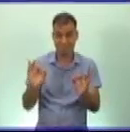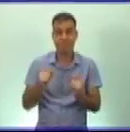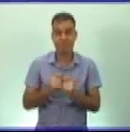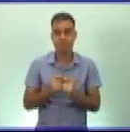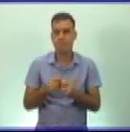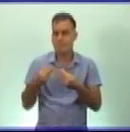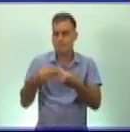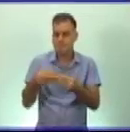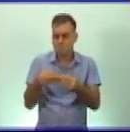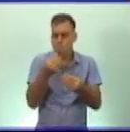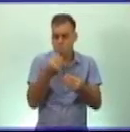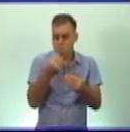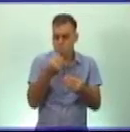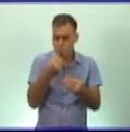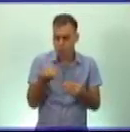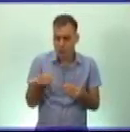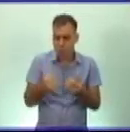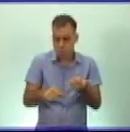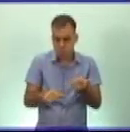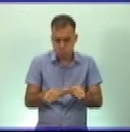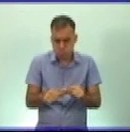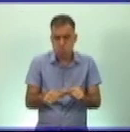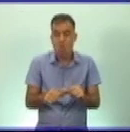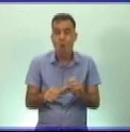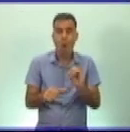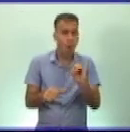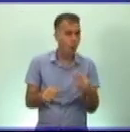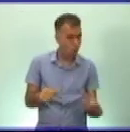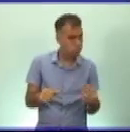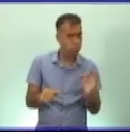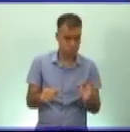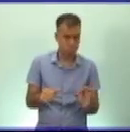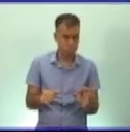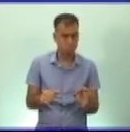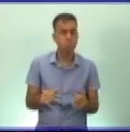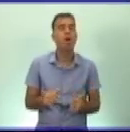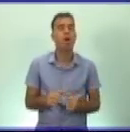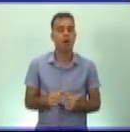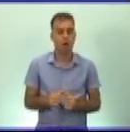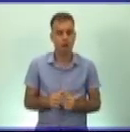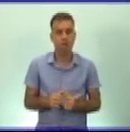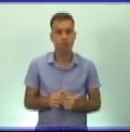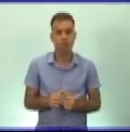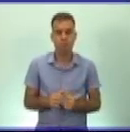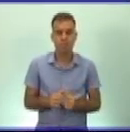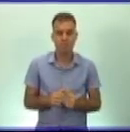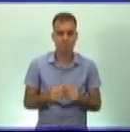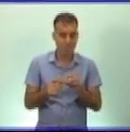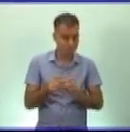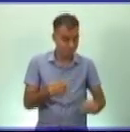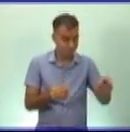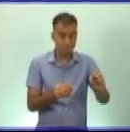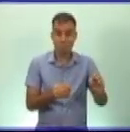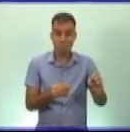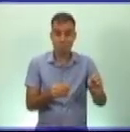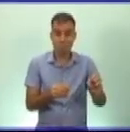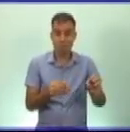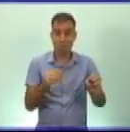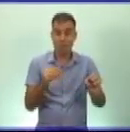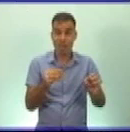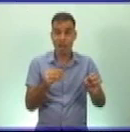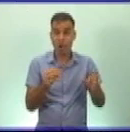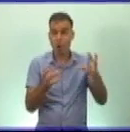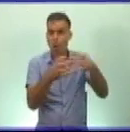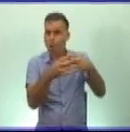pueden reaccionar directamente con el dioxígeno, pero tengan en cuenta que las sustancias simples que se forman con los metales del grupo 1, no